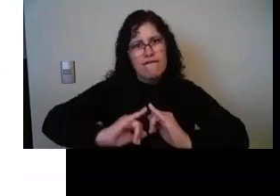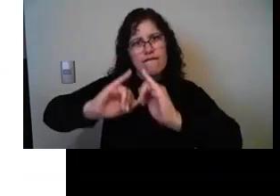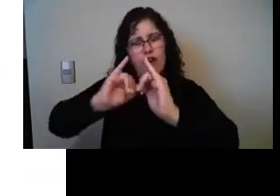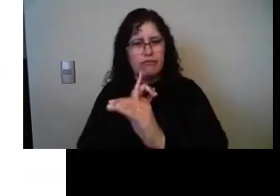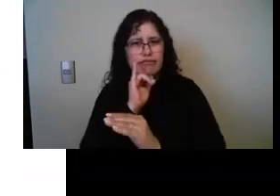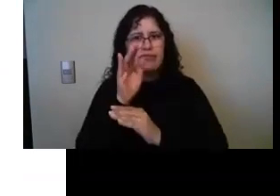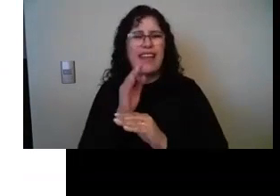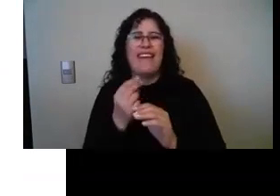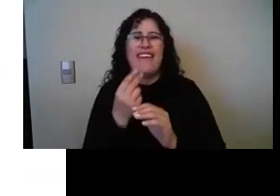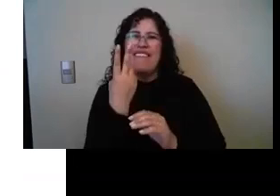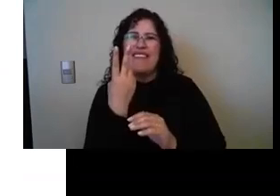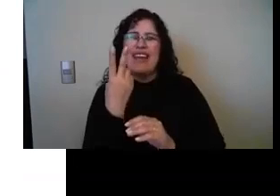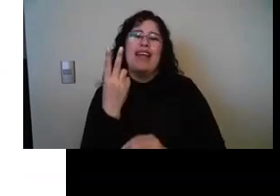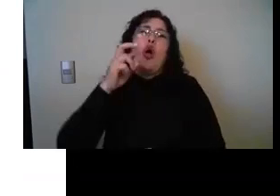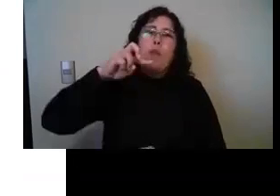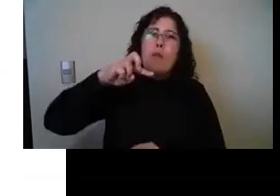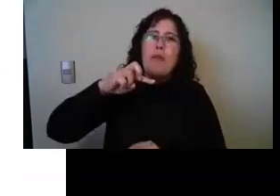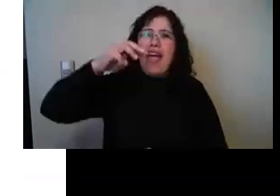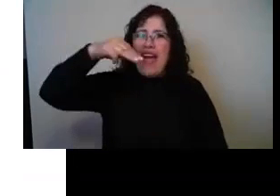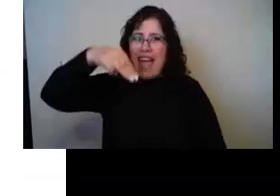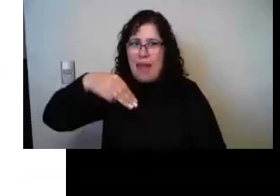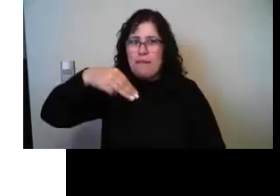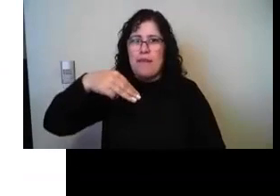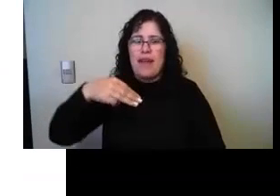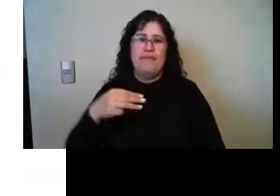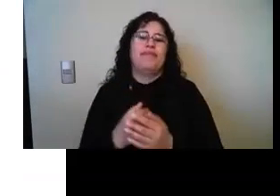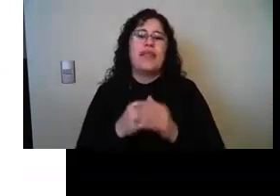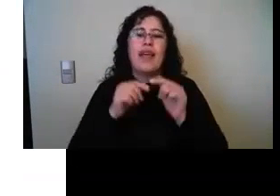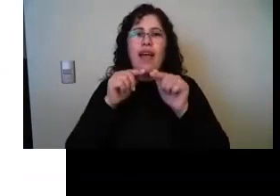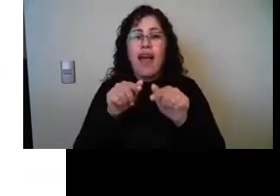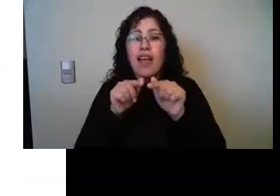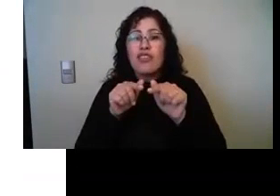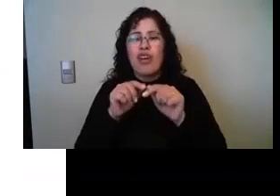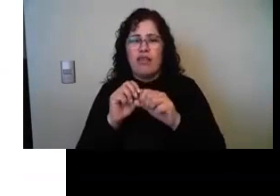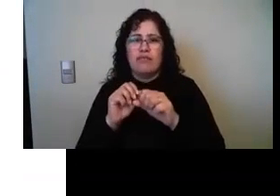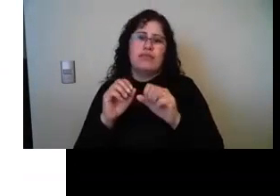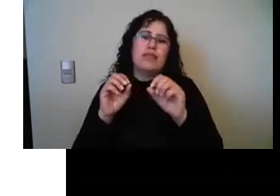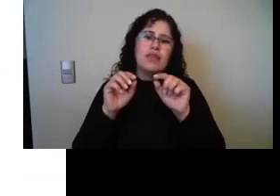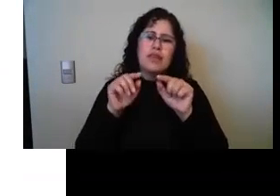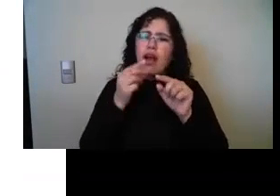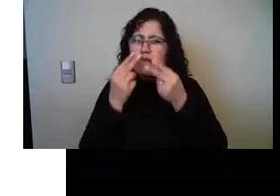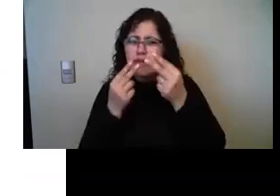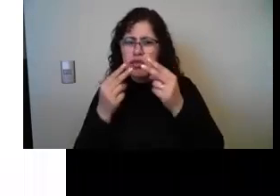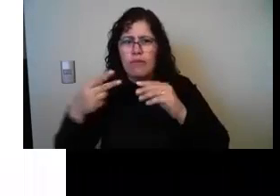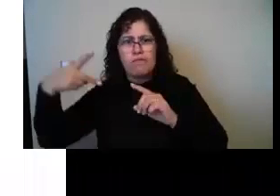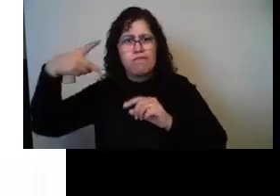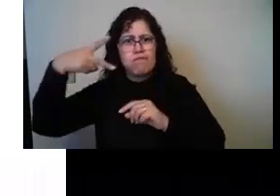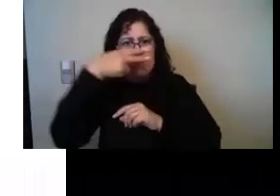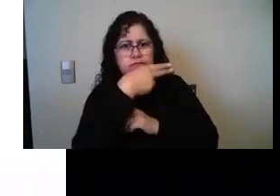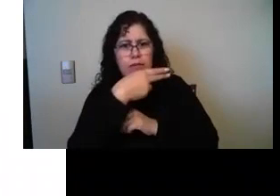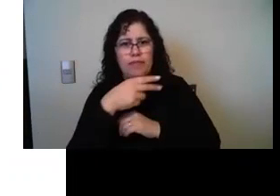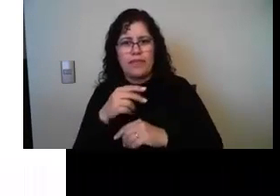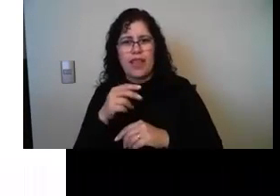ventroposteromedial y la proyección, tanto, ¿cierto?, al córtex del lóbulo de la